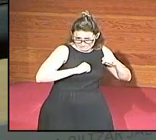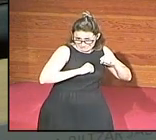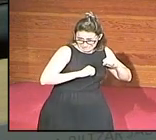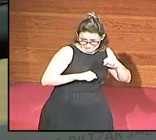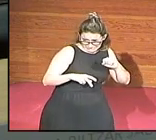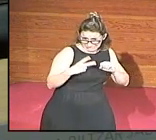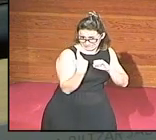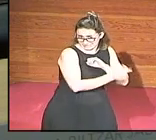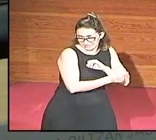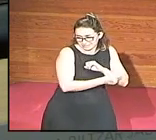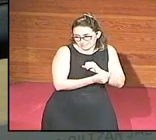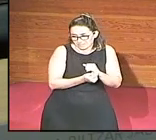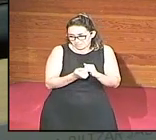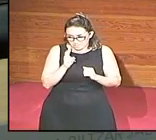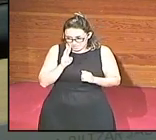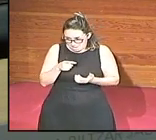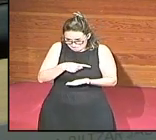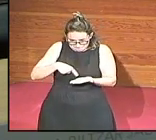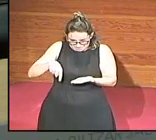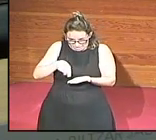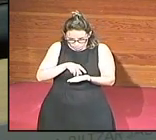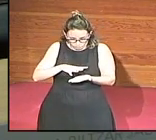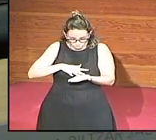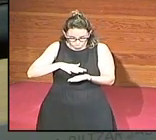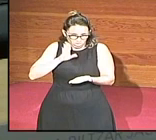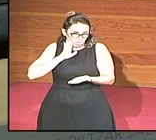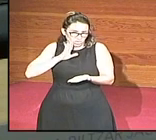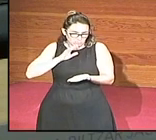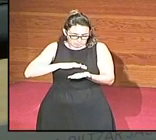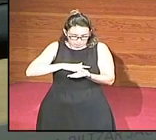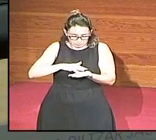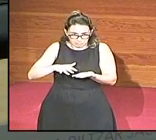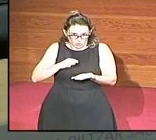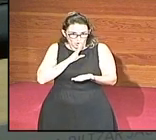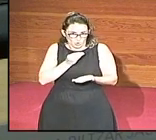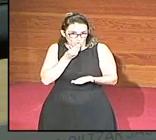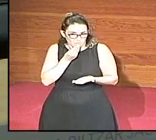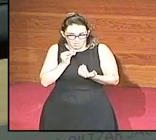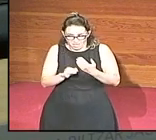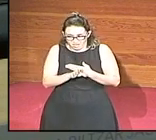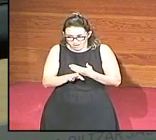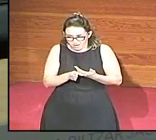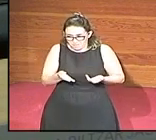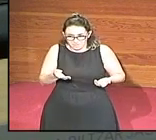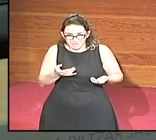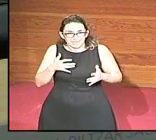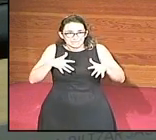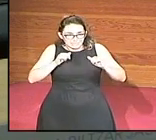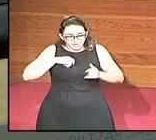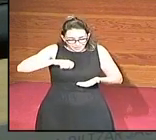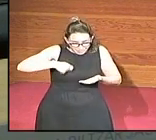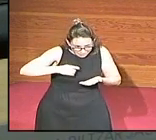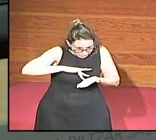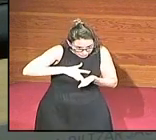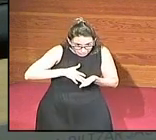es que están las lentejas en el plato, con bastante moho y sólida ya, pero es que no te ha dado tiempo ni a terminar de comer, se te ha venido